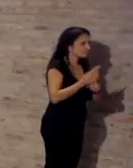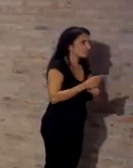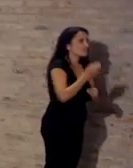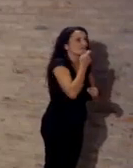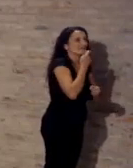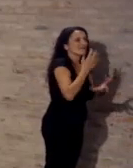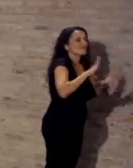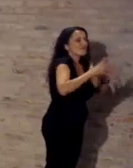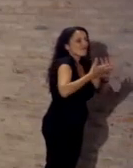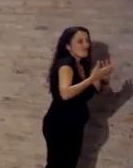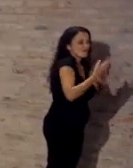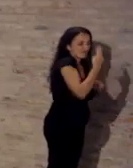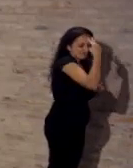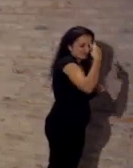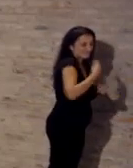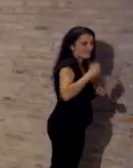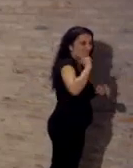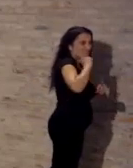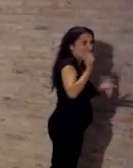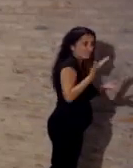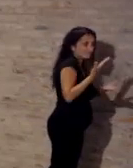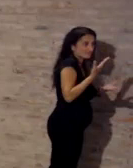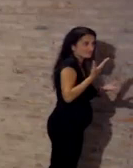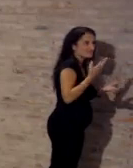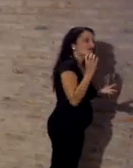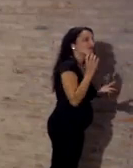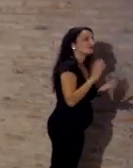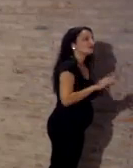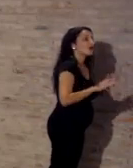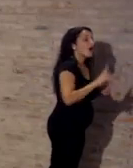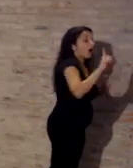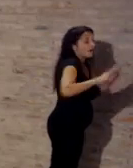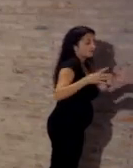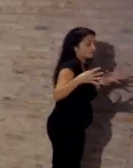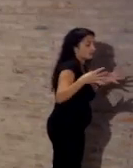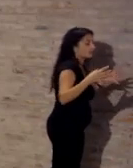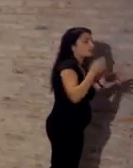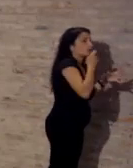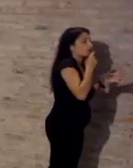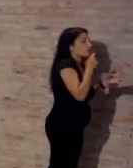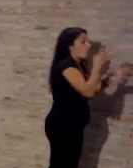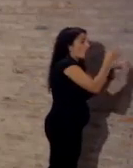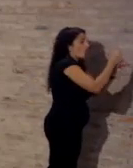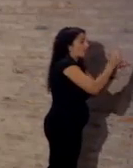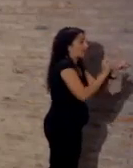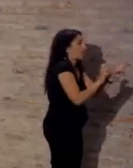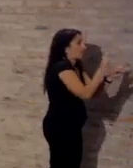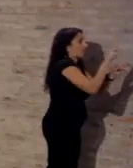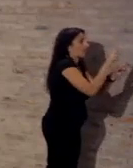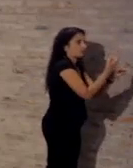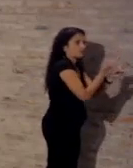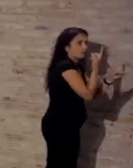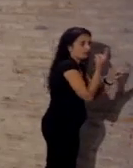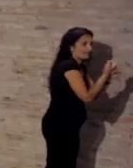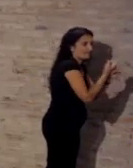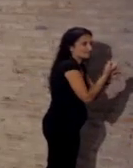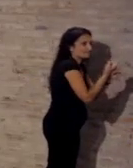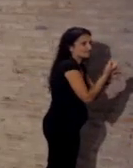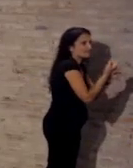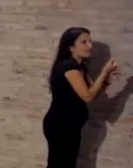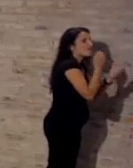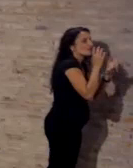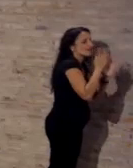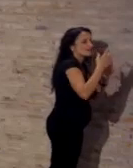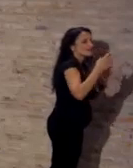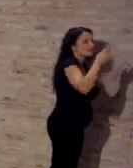seducción que también puede ser en un colectivo pero que muchas veces no podemos ni siquiera subir y también podemos seducir eh en